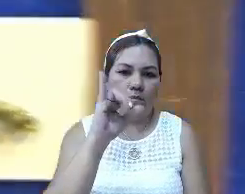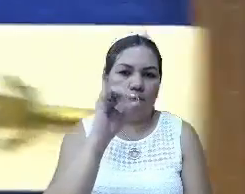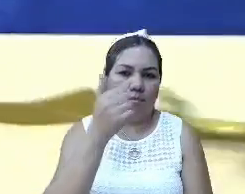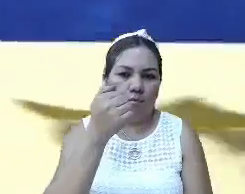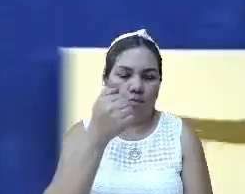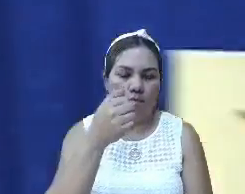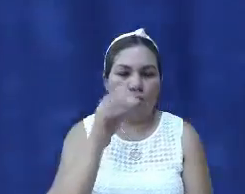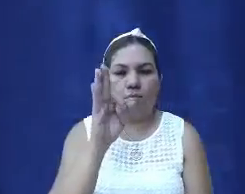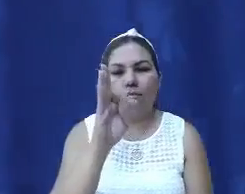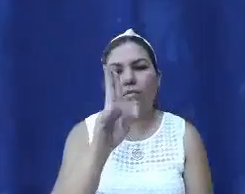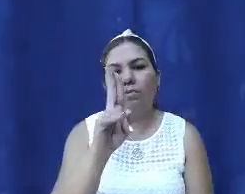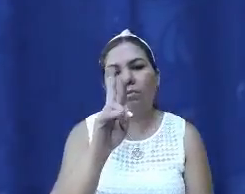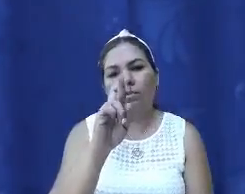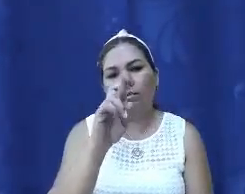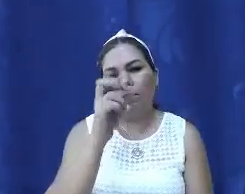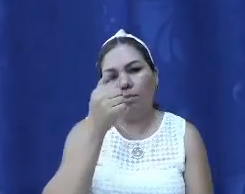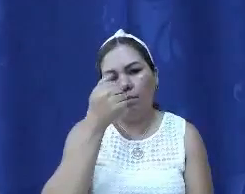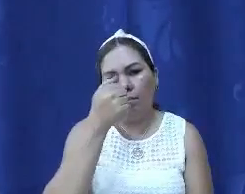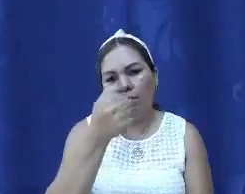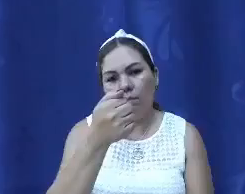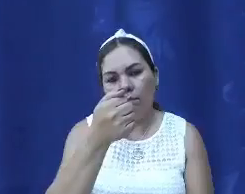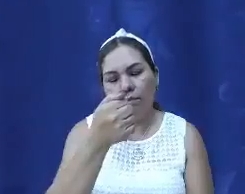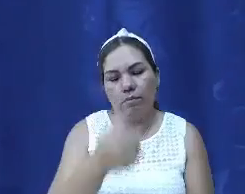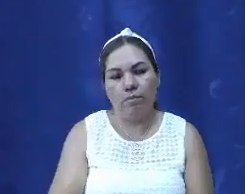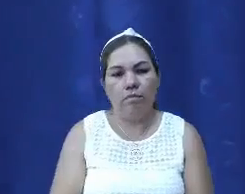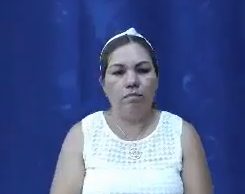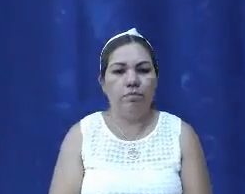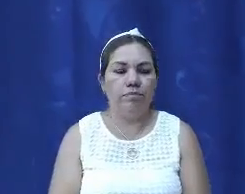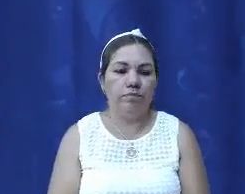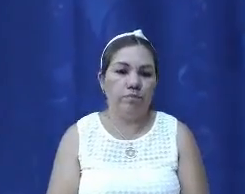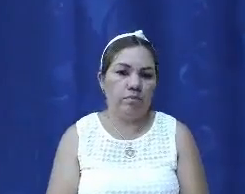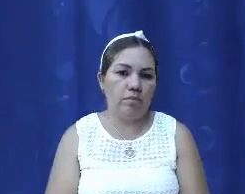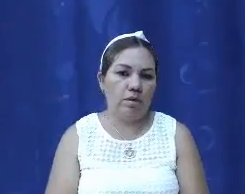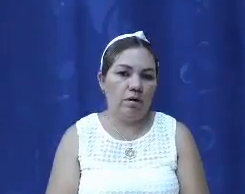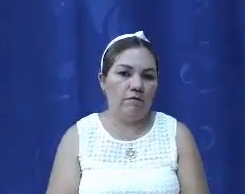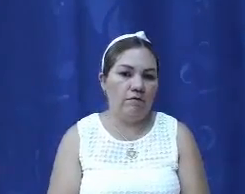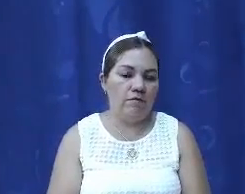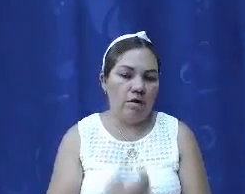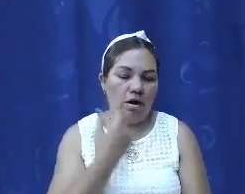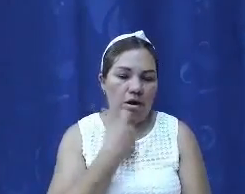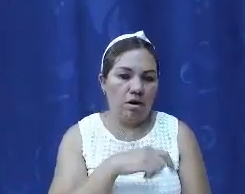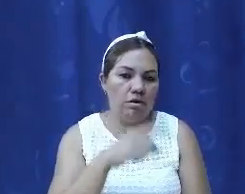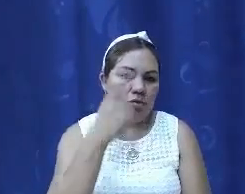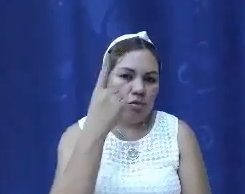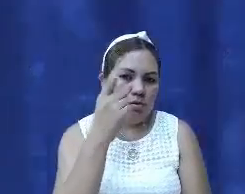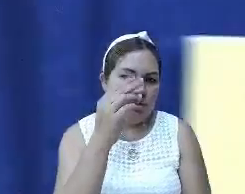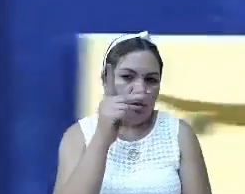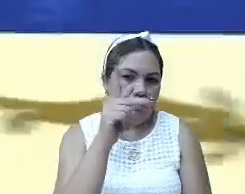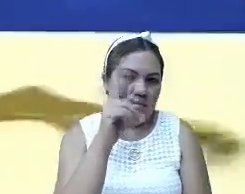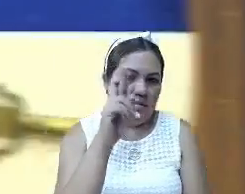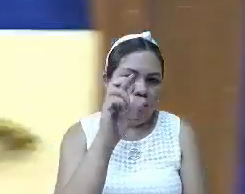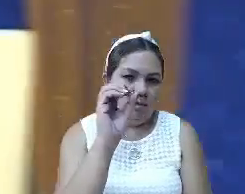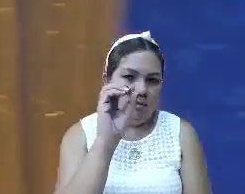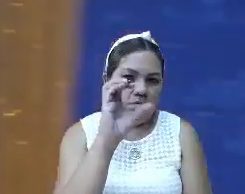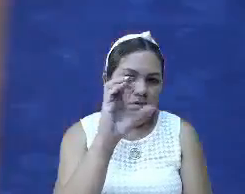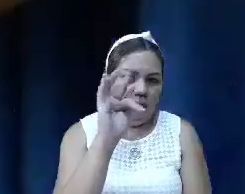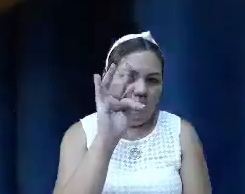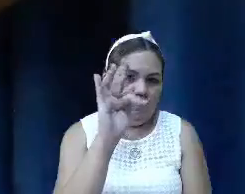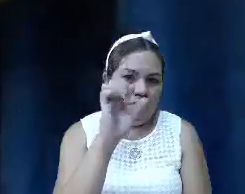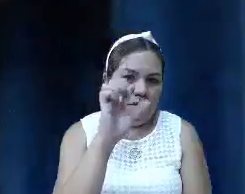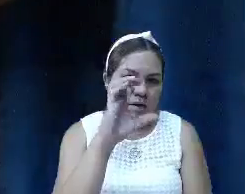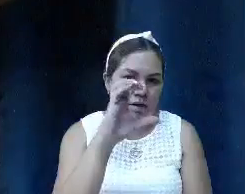Entonces necesitamos, para calafatear nuestra arca, una profecía que nos quite los infiltrados.